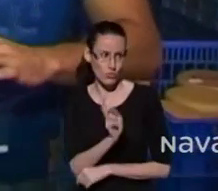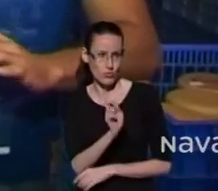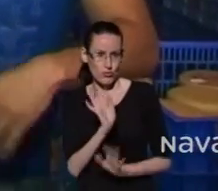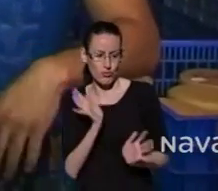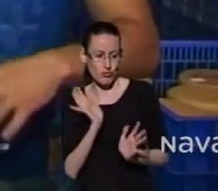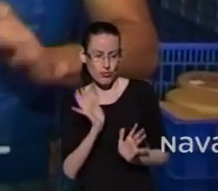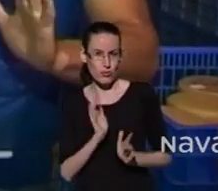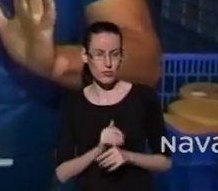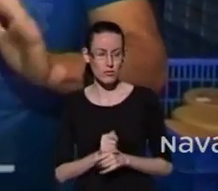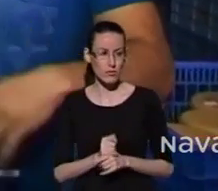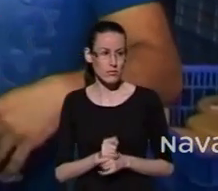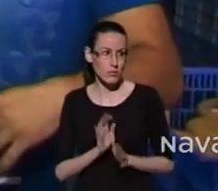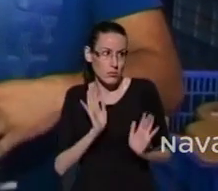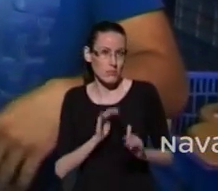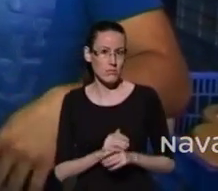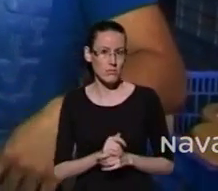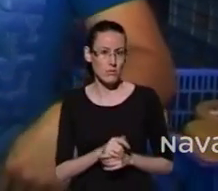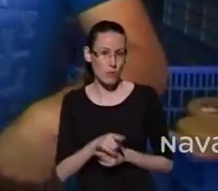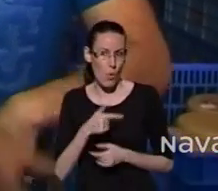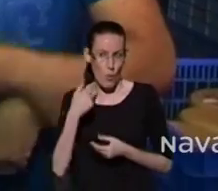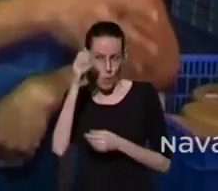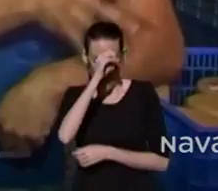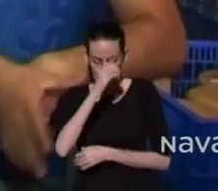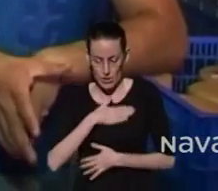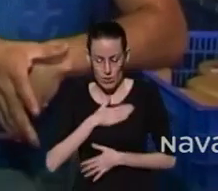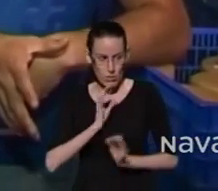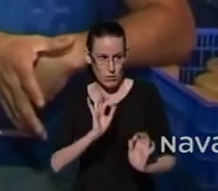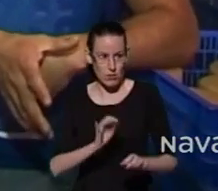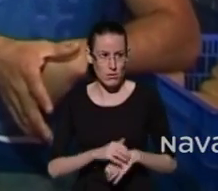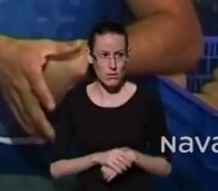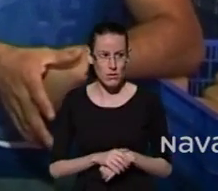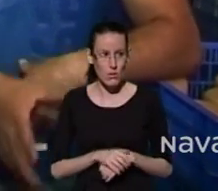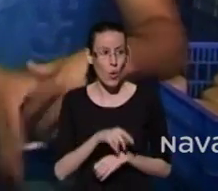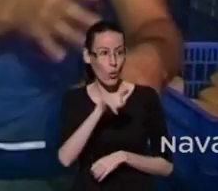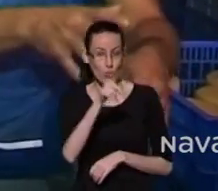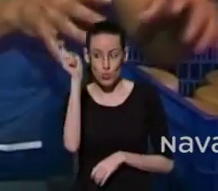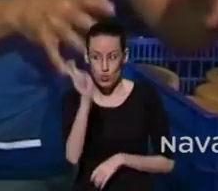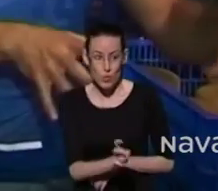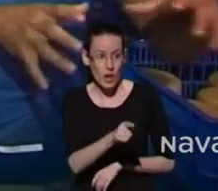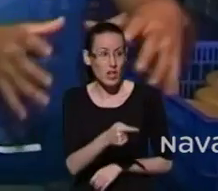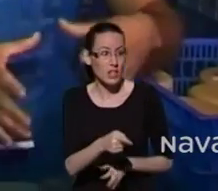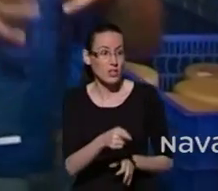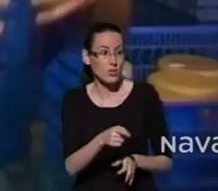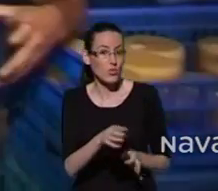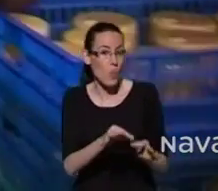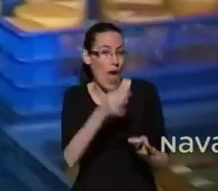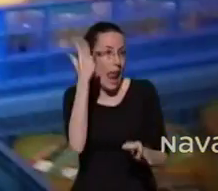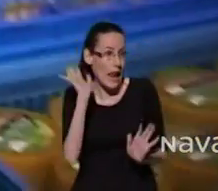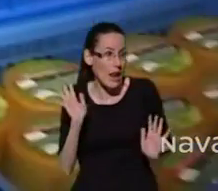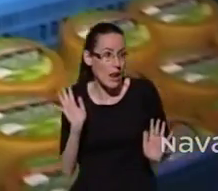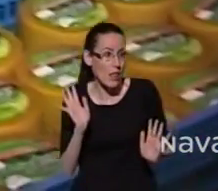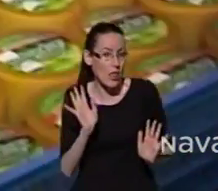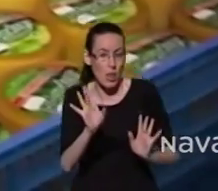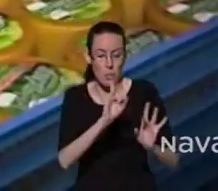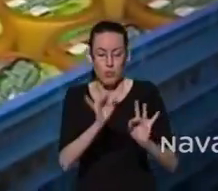No. Yo... Sin más, es lo que pienso. No sé. Tienes que ser tú la que viene y al azar coge un queso que es